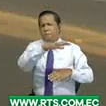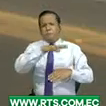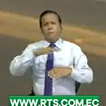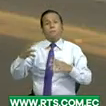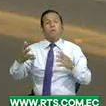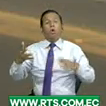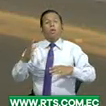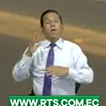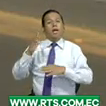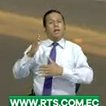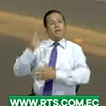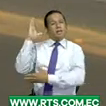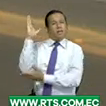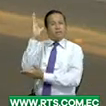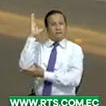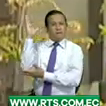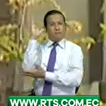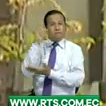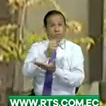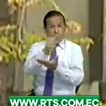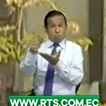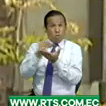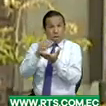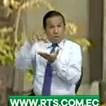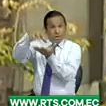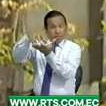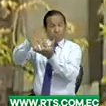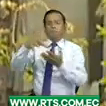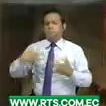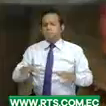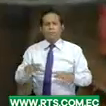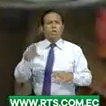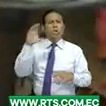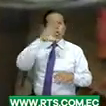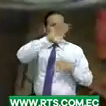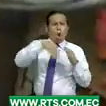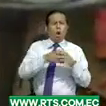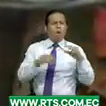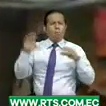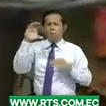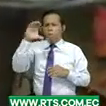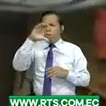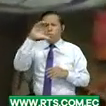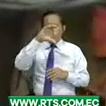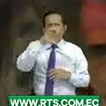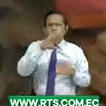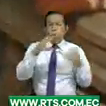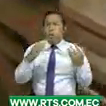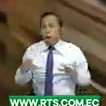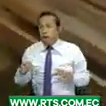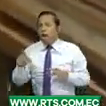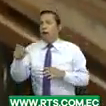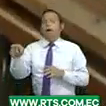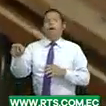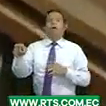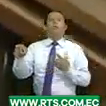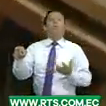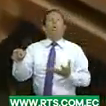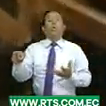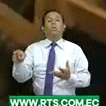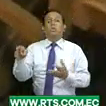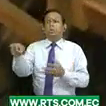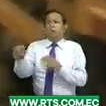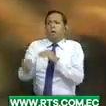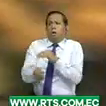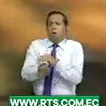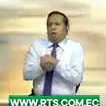el Cantón El Triunfo, en la provincia de Guayas. Pero mientras todos buscaban, apareció el pequeño. Ahí lo encontraron. Escondido,